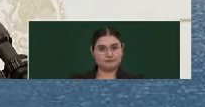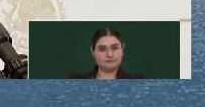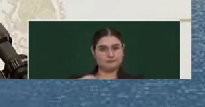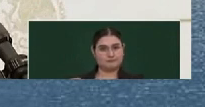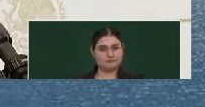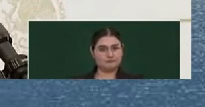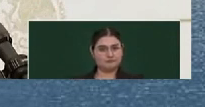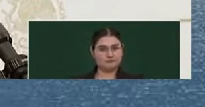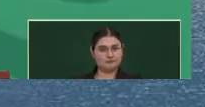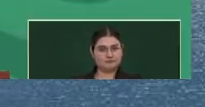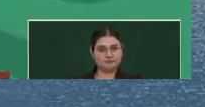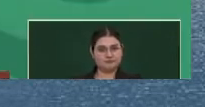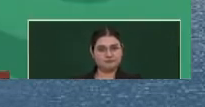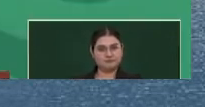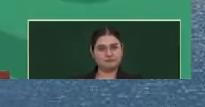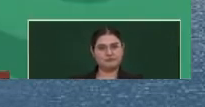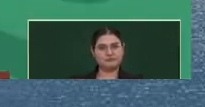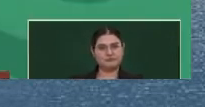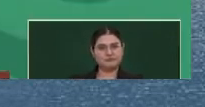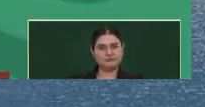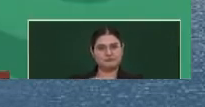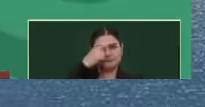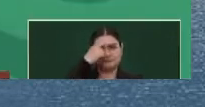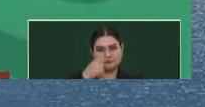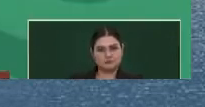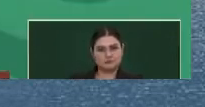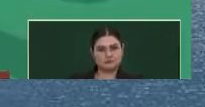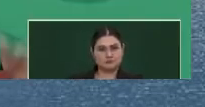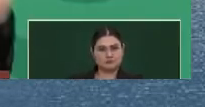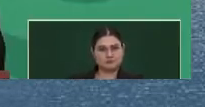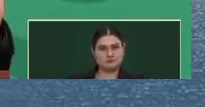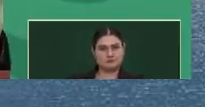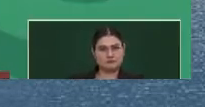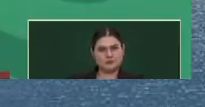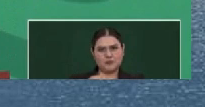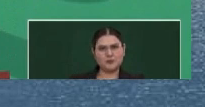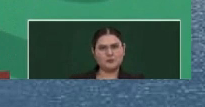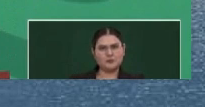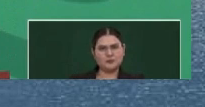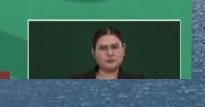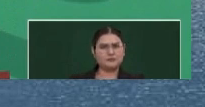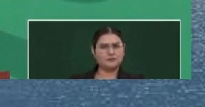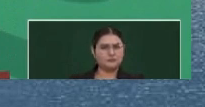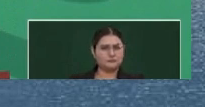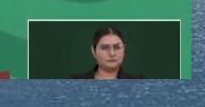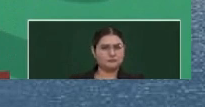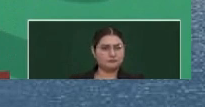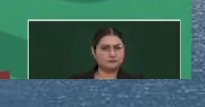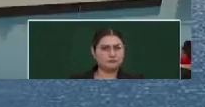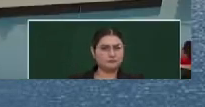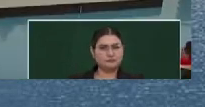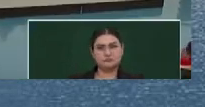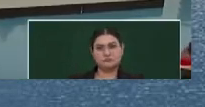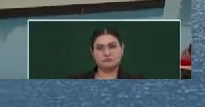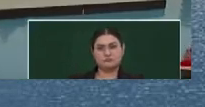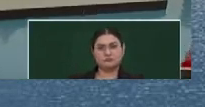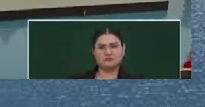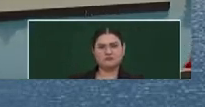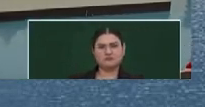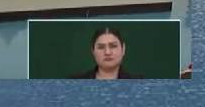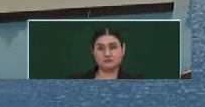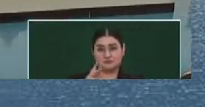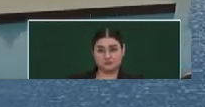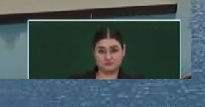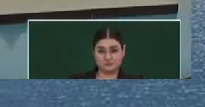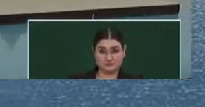la presidencia de la alianza sería legitimar un golpe de Estado que él asegura es contrario a las